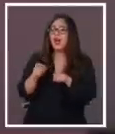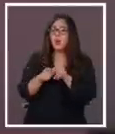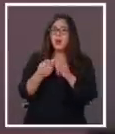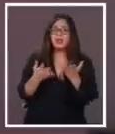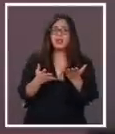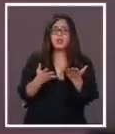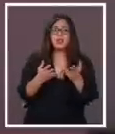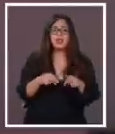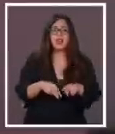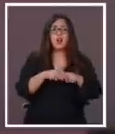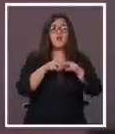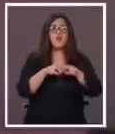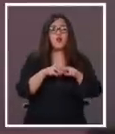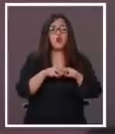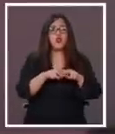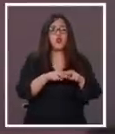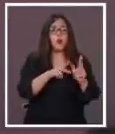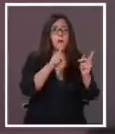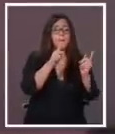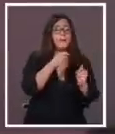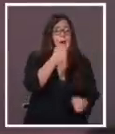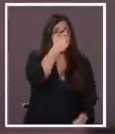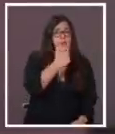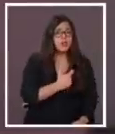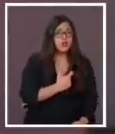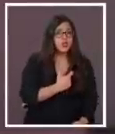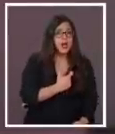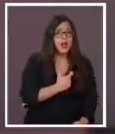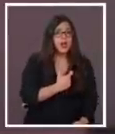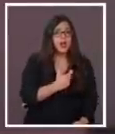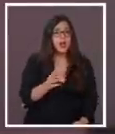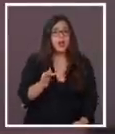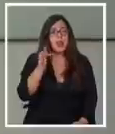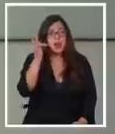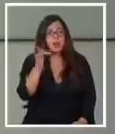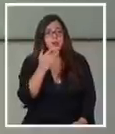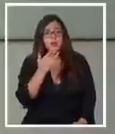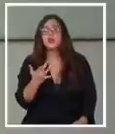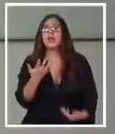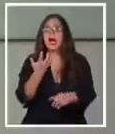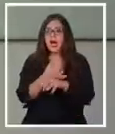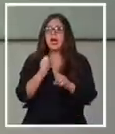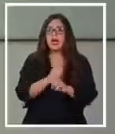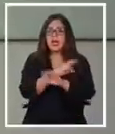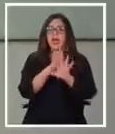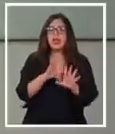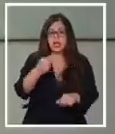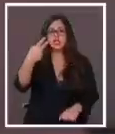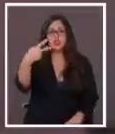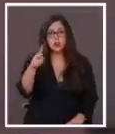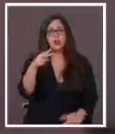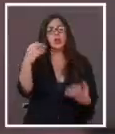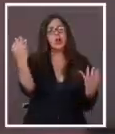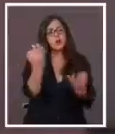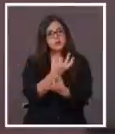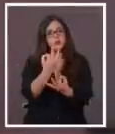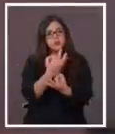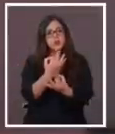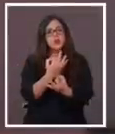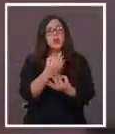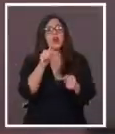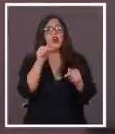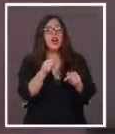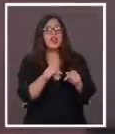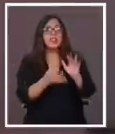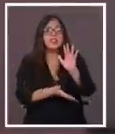presidente en el fuenla fue el futuro sistema previsional porque de nuevo o sea tenemos claridad de parte suya y lo ha dicho e insistido no